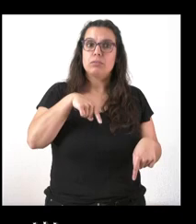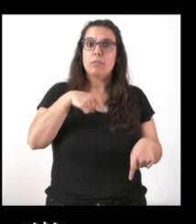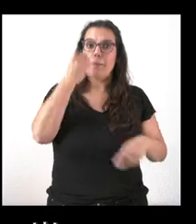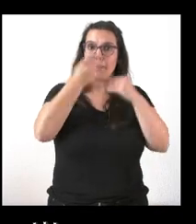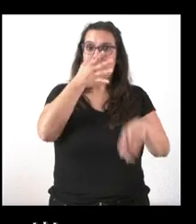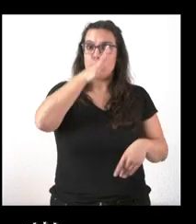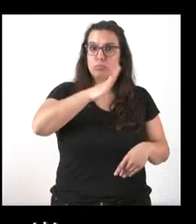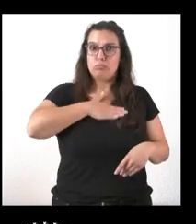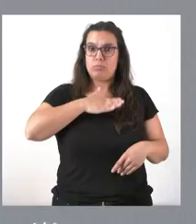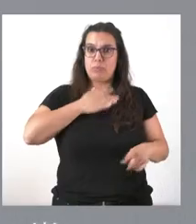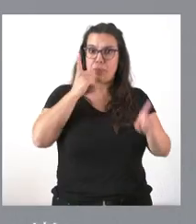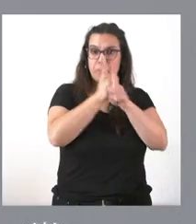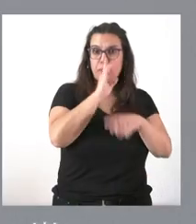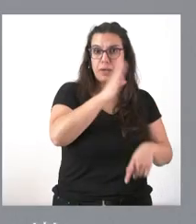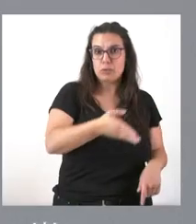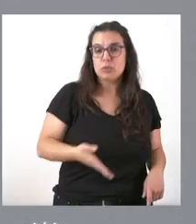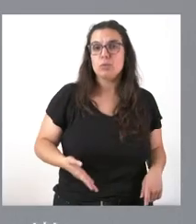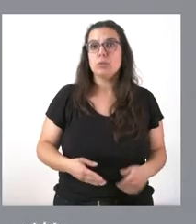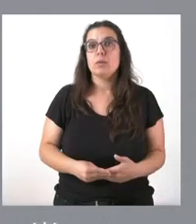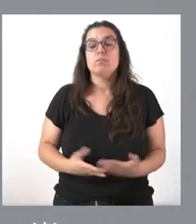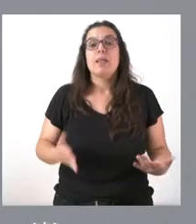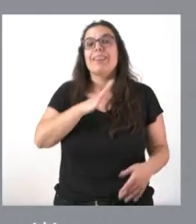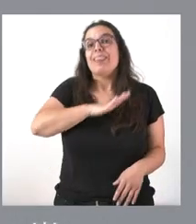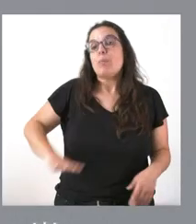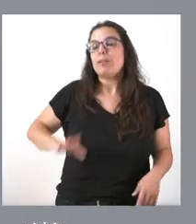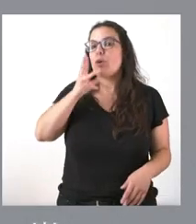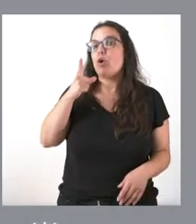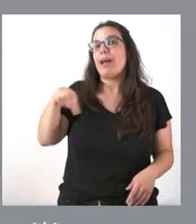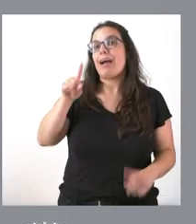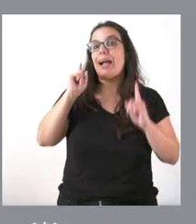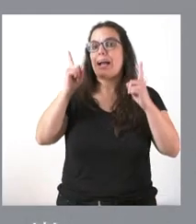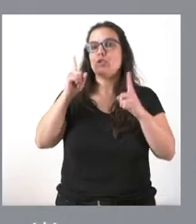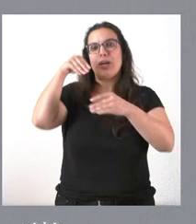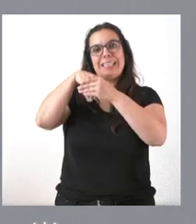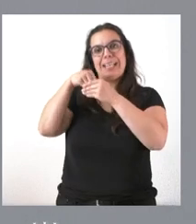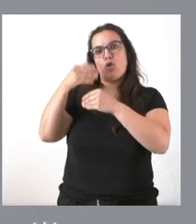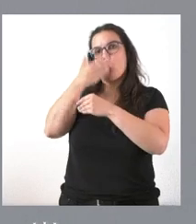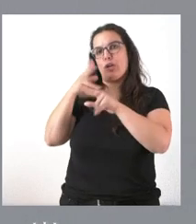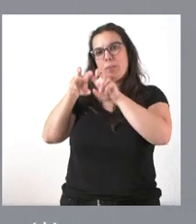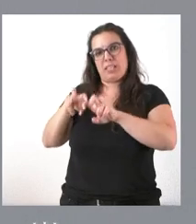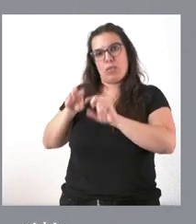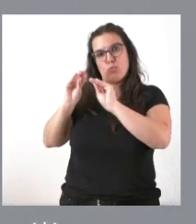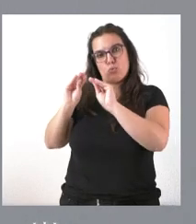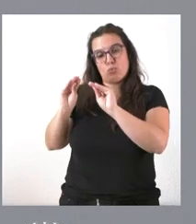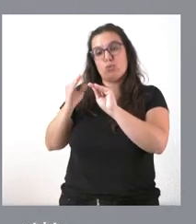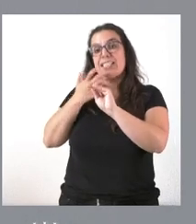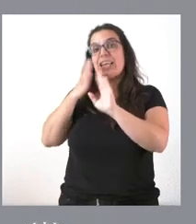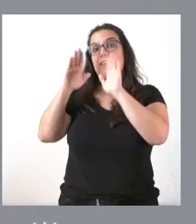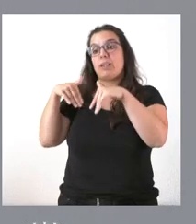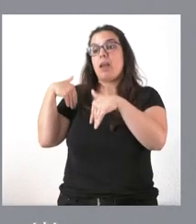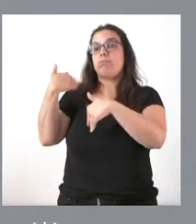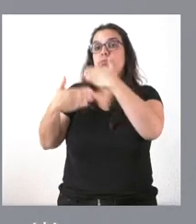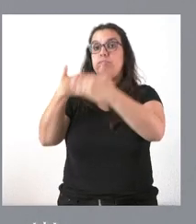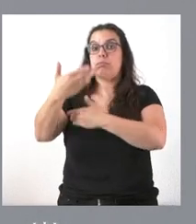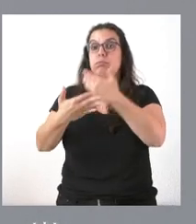en esta posibilidad Pues de momento está en un proceso interno dentro del colegio si esto acaba en el procedimiento